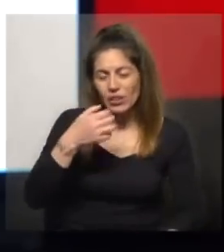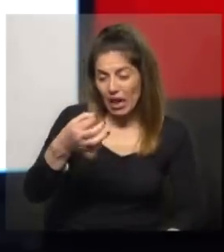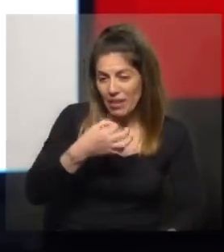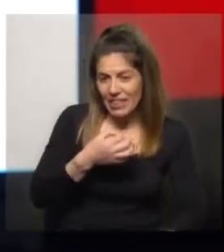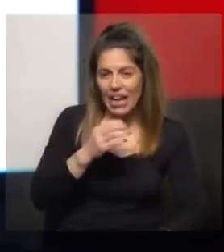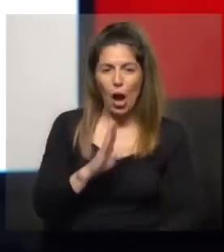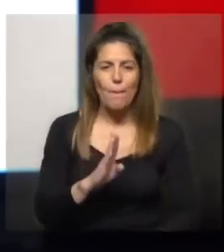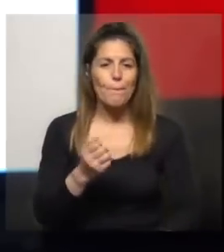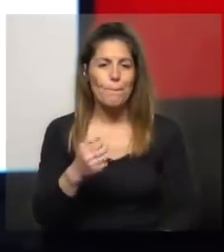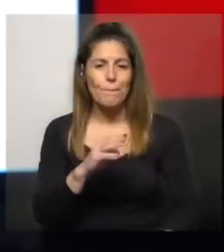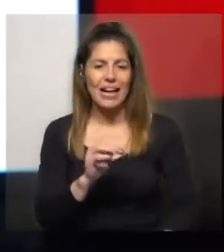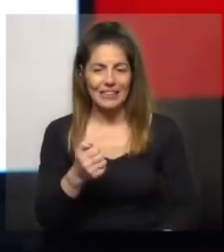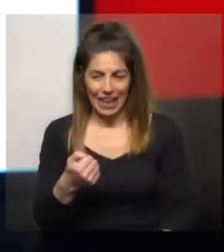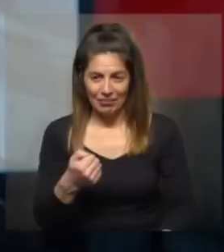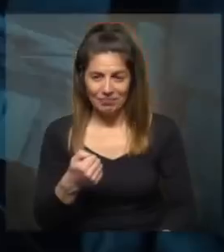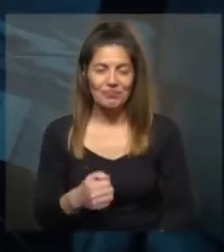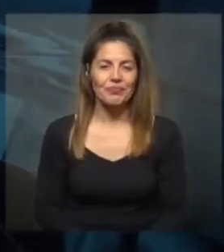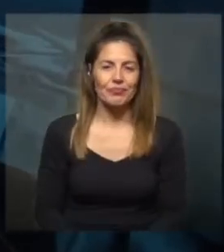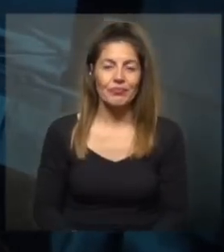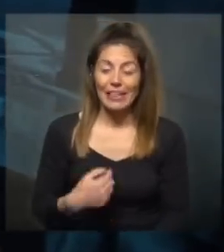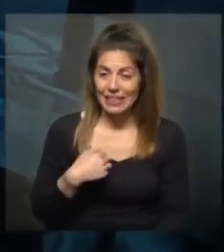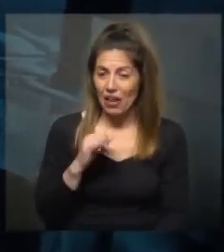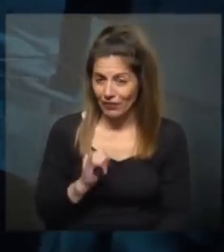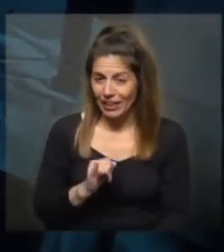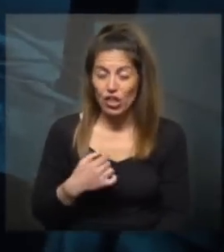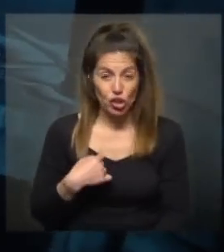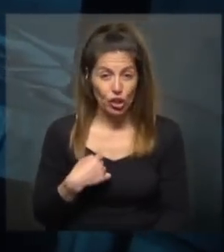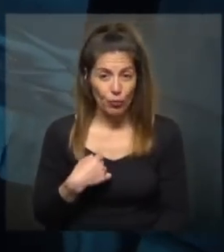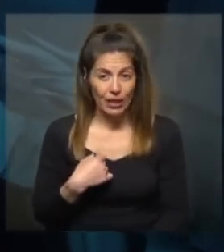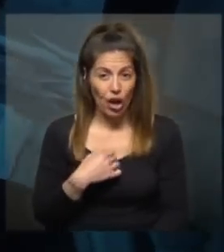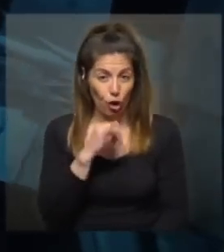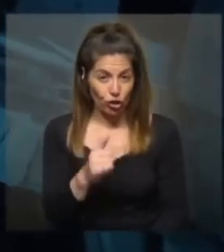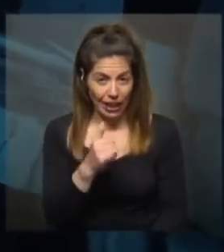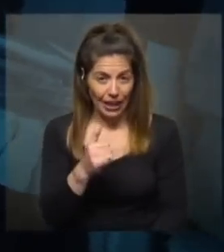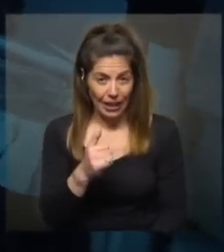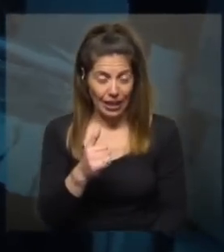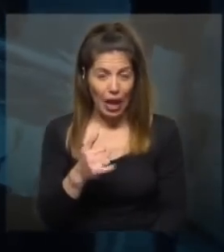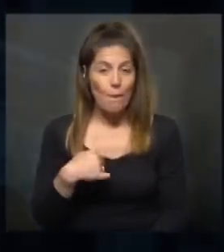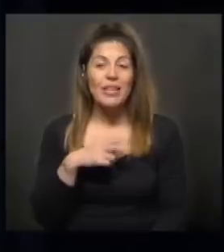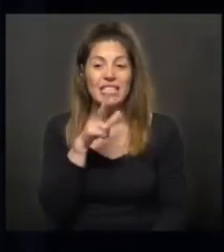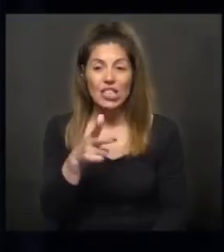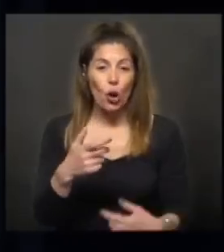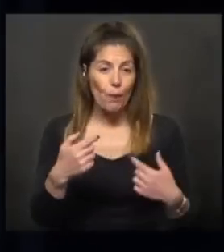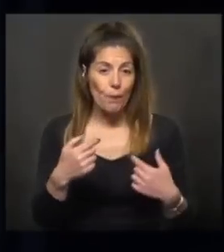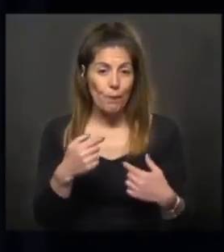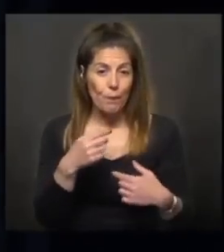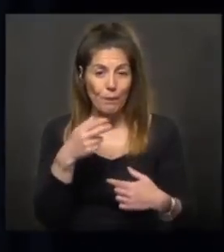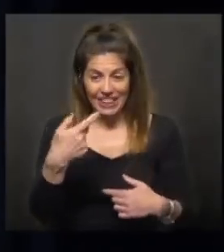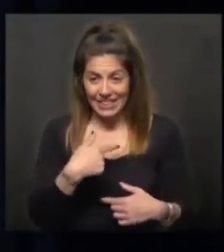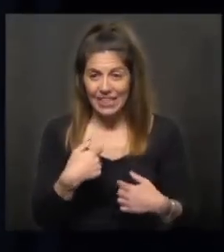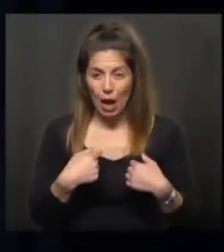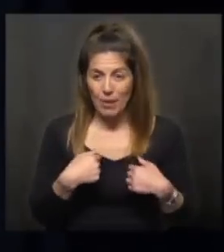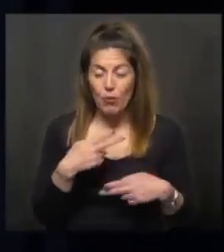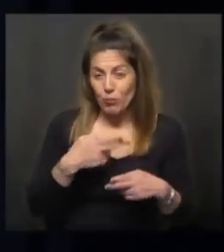papá está muy bien Yo te voy a confesar algo que que me pasó A mí mis hijos me dicen por mi nombre y mi compañera también